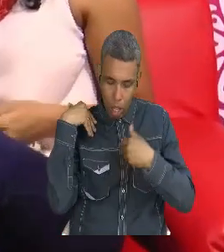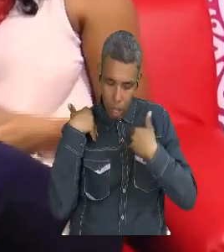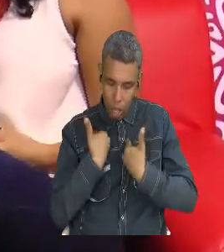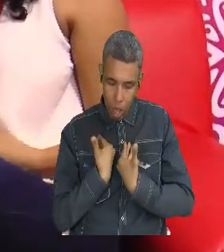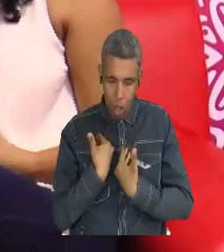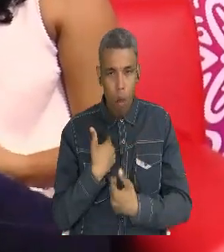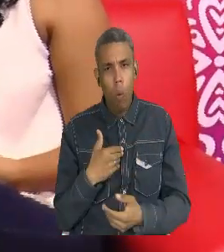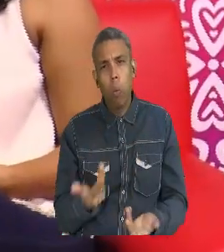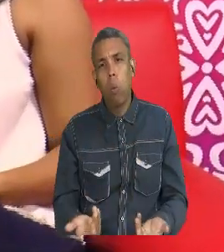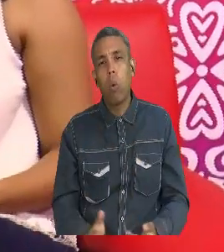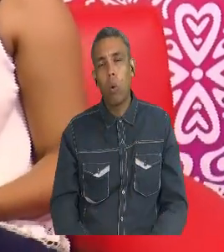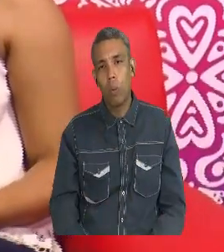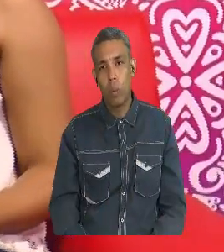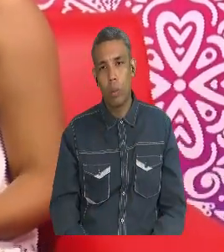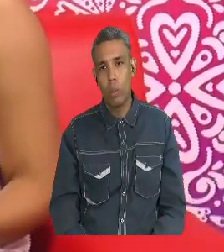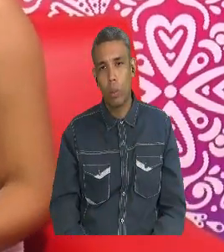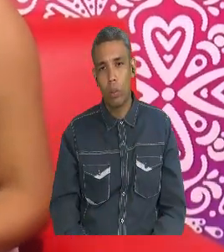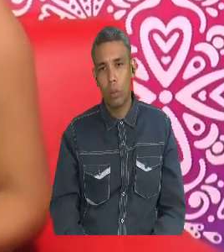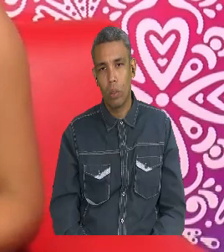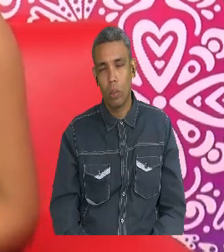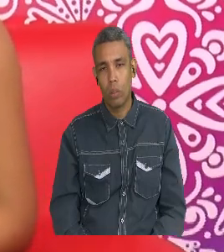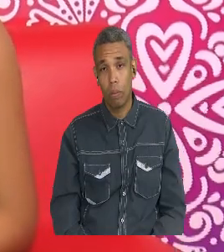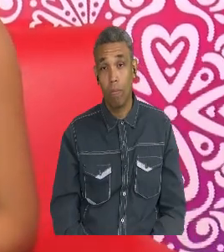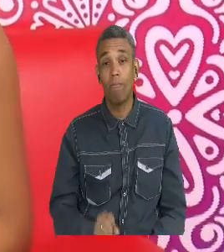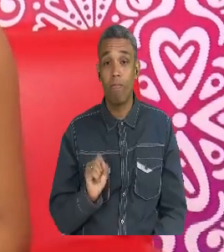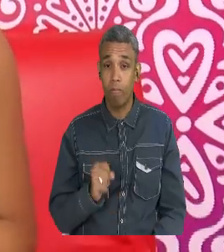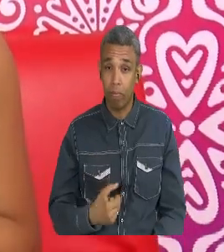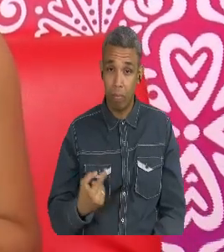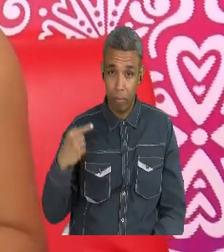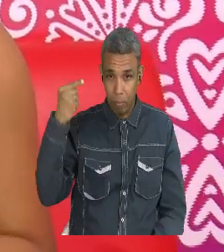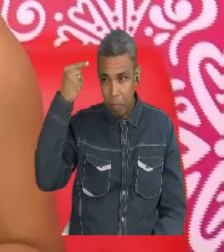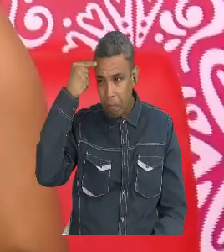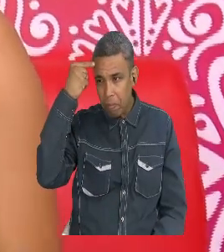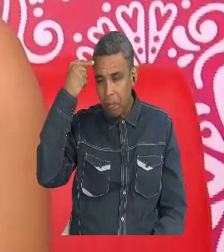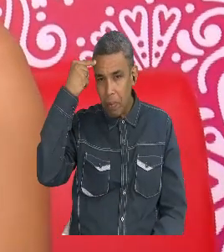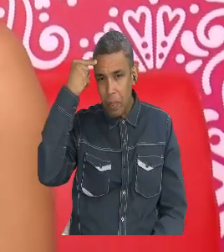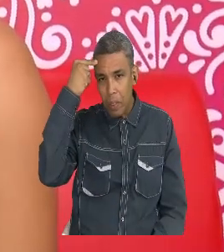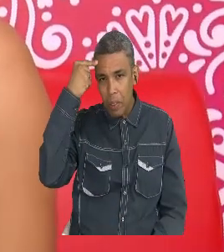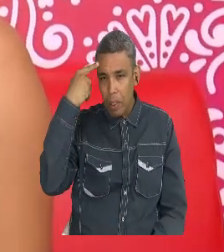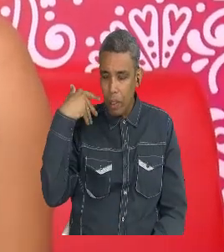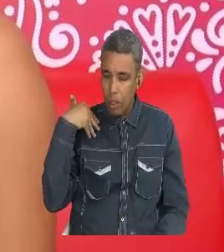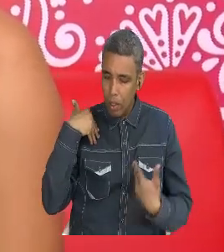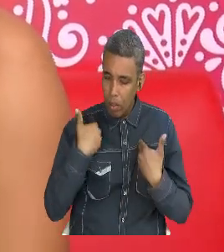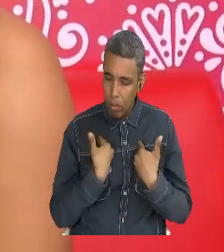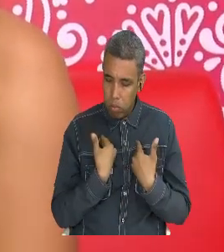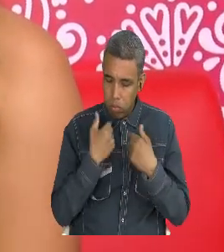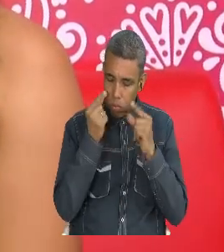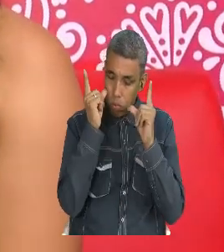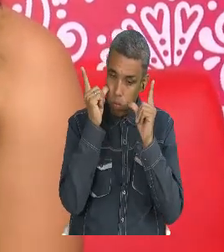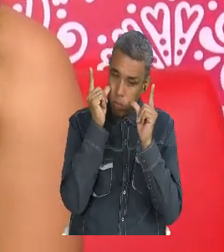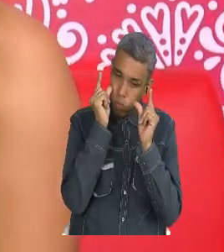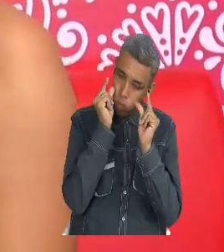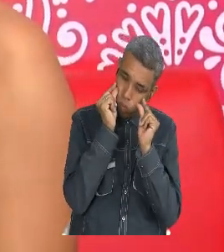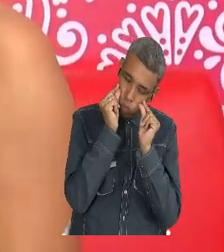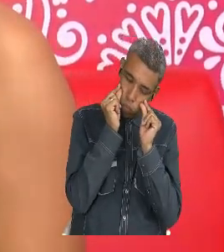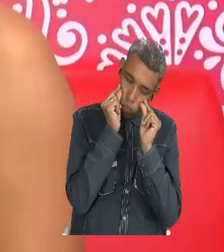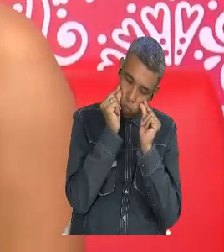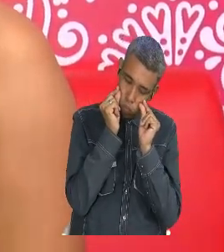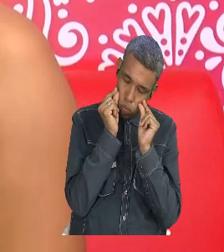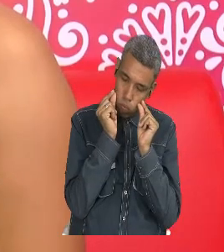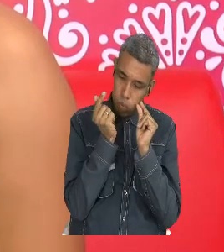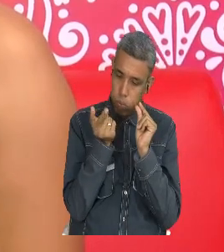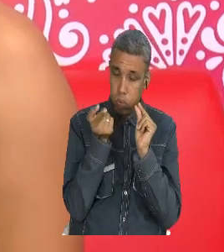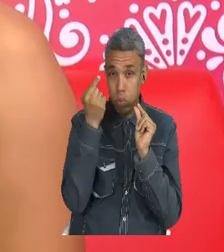personas empiezan a tener una disminución en la concentración, a sentir mucho sueño, mucho adormecimiento,